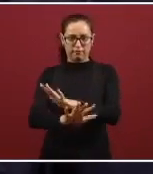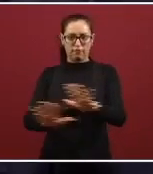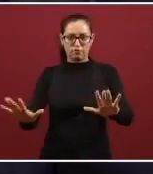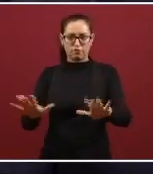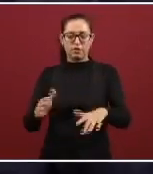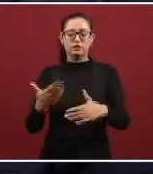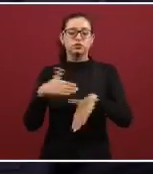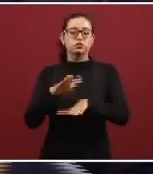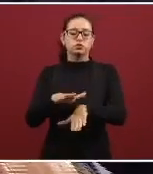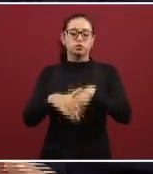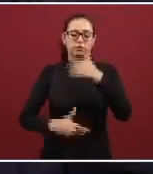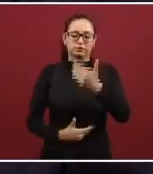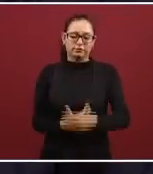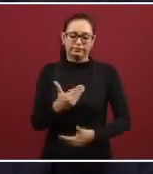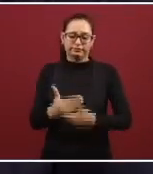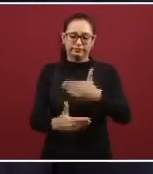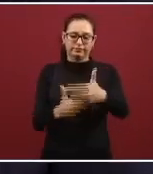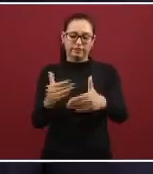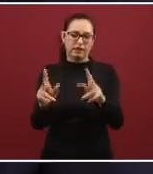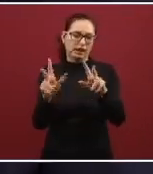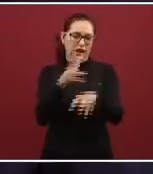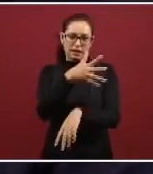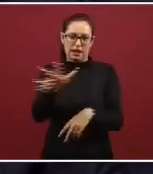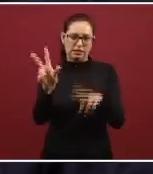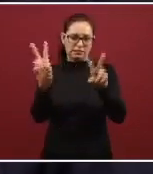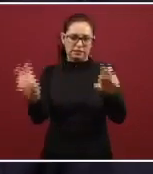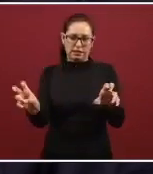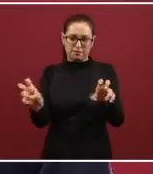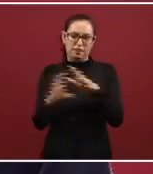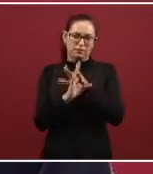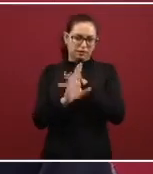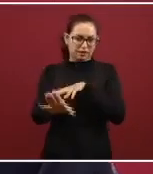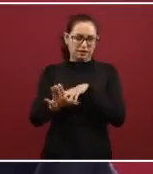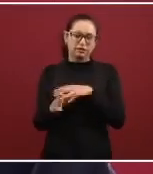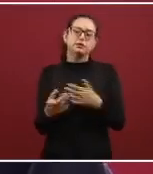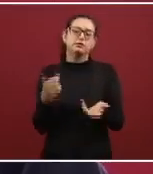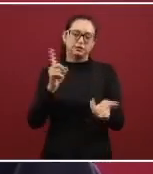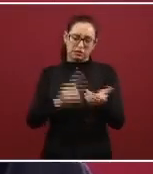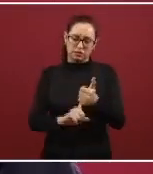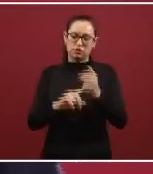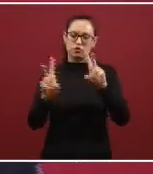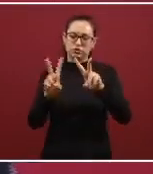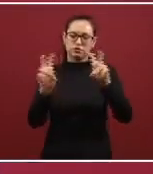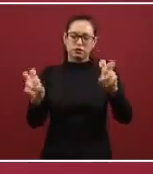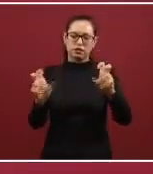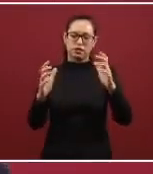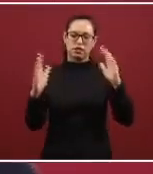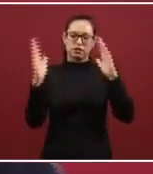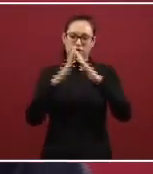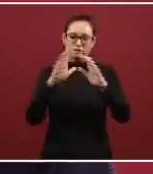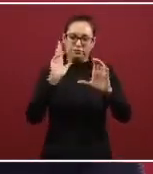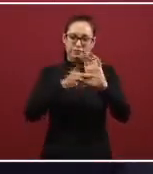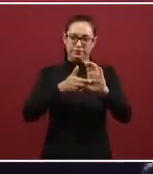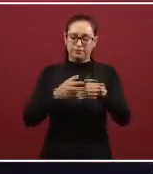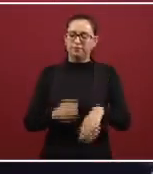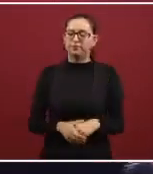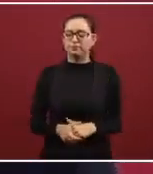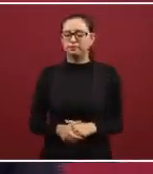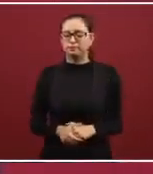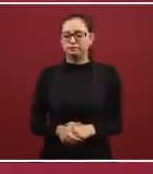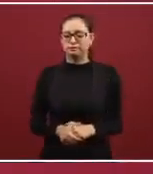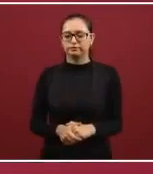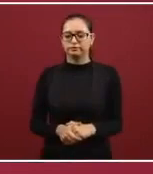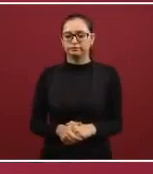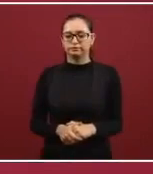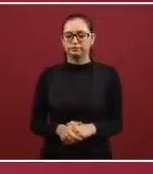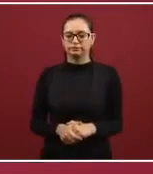sobre el avance en general, que incluye lo de los albergues.